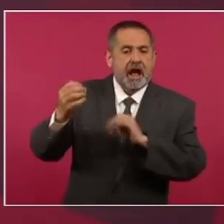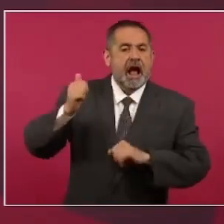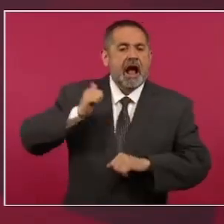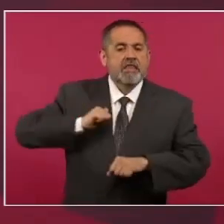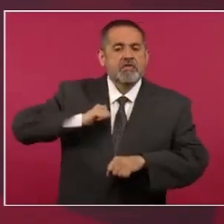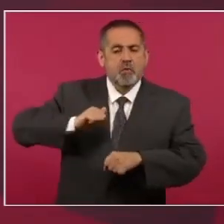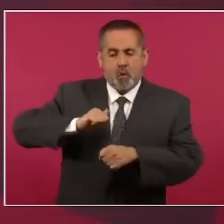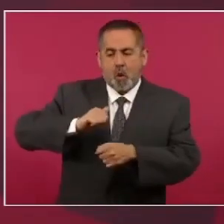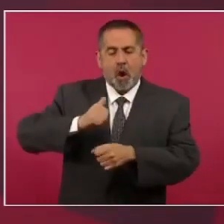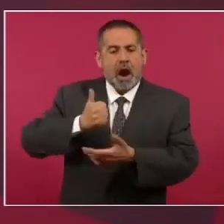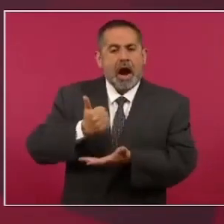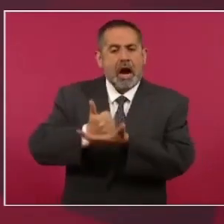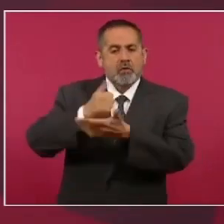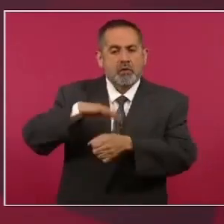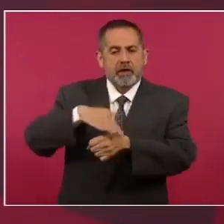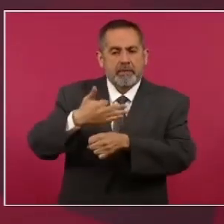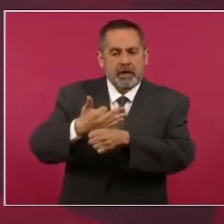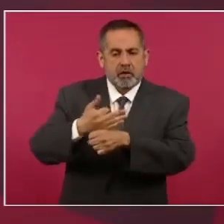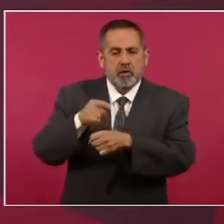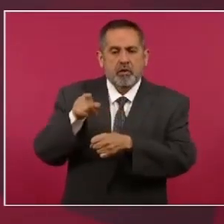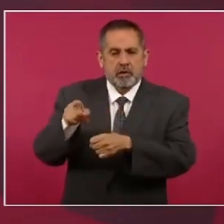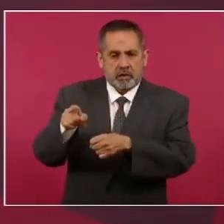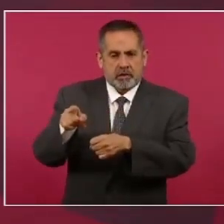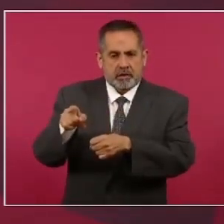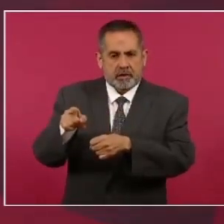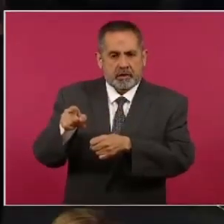ayuntamiento, en la